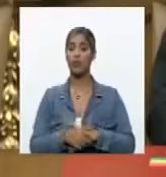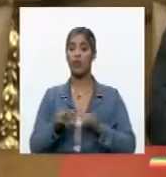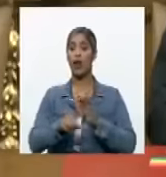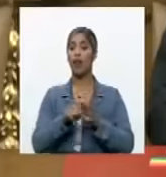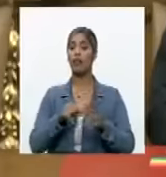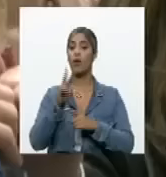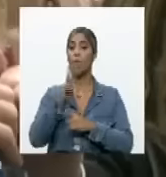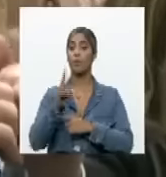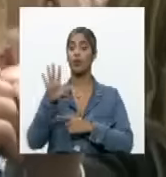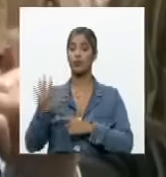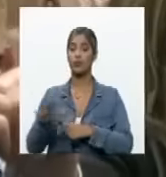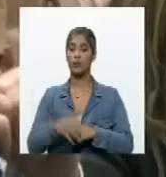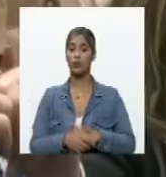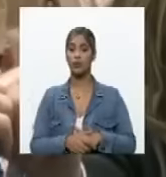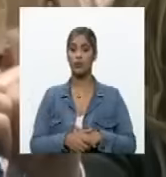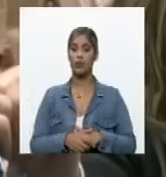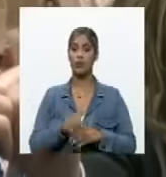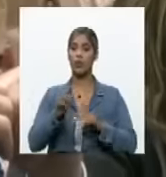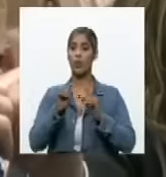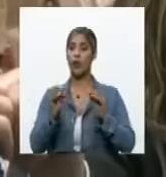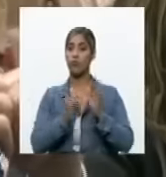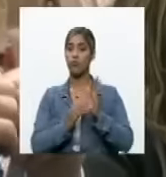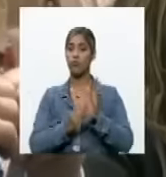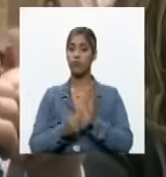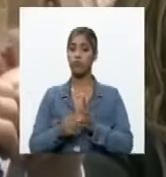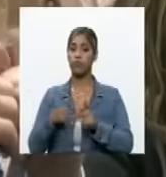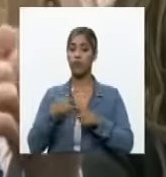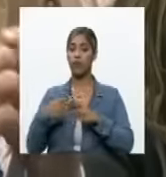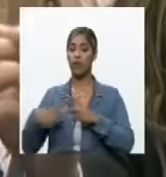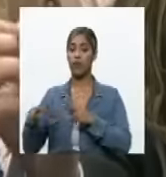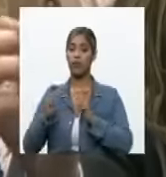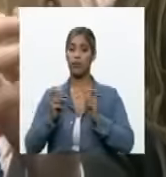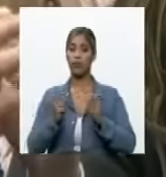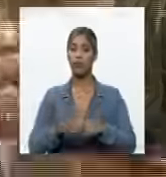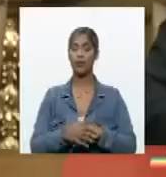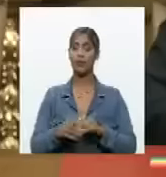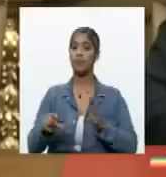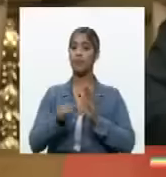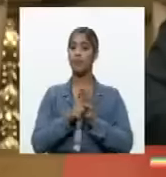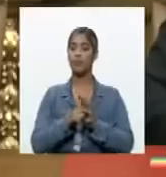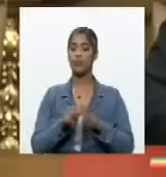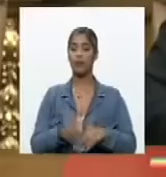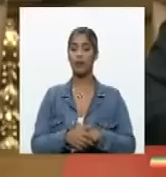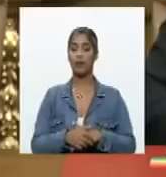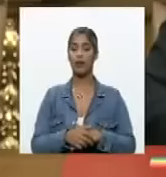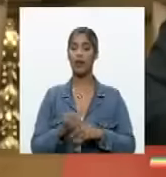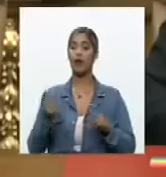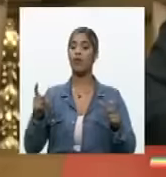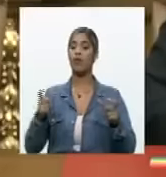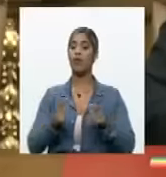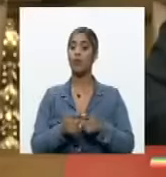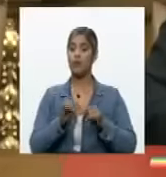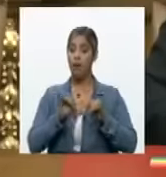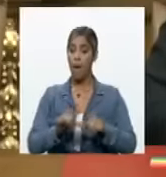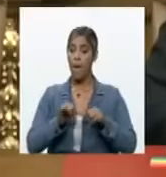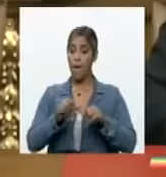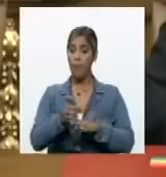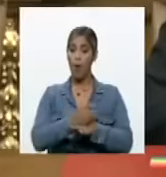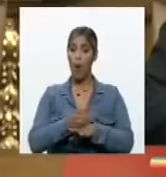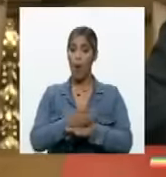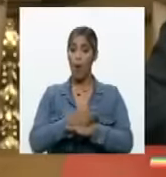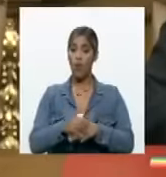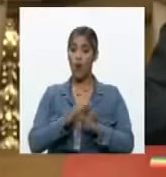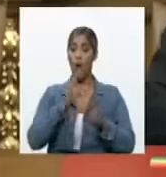artículo 25, quedando redactado en los siguientes términos. Epígrafe de las sesiones de las instancias de gobierno